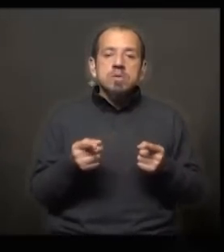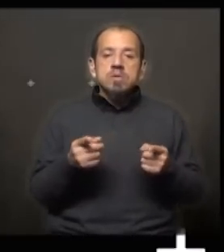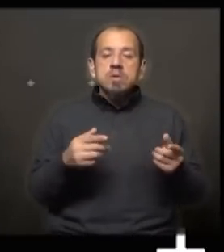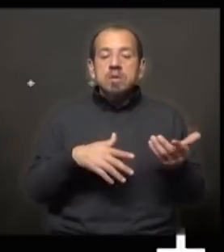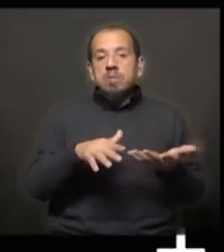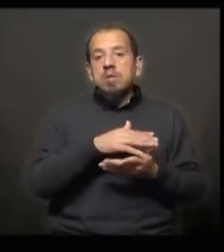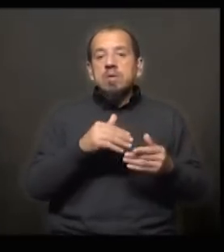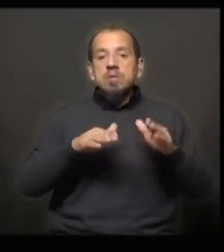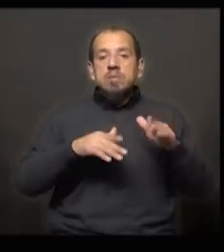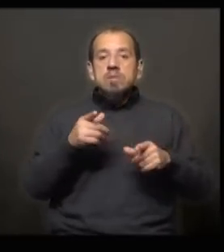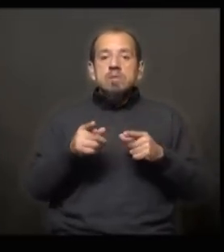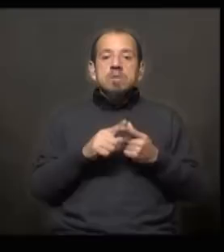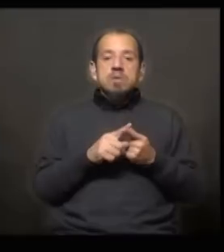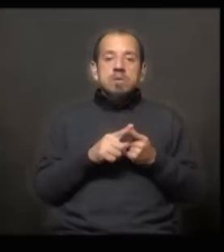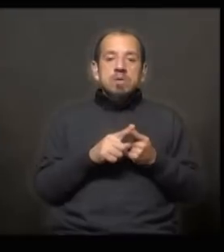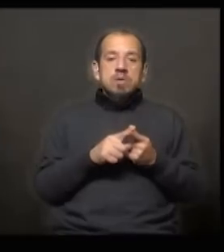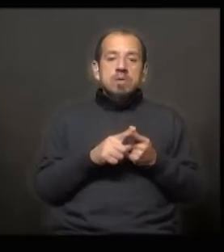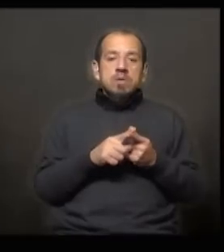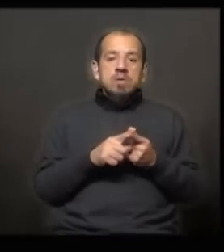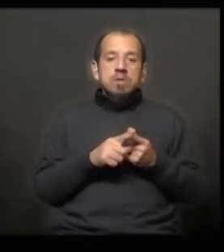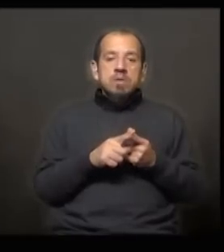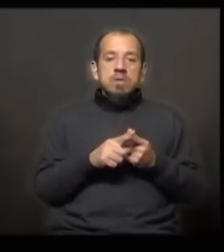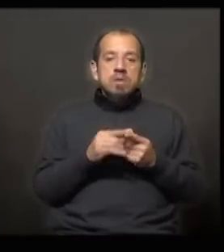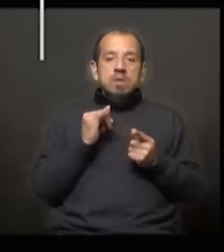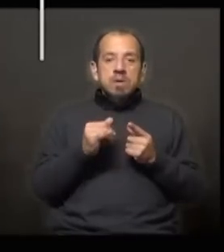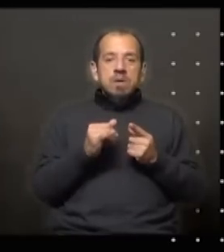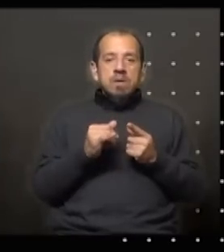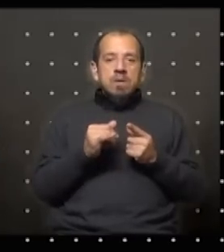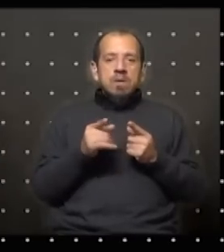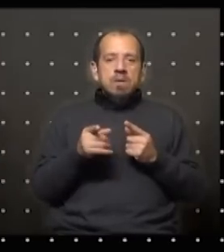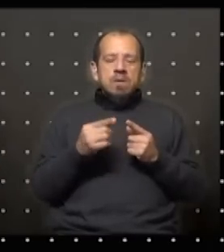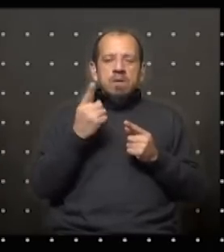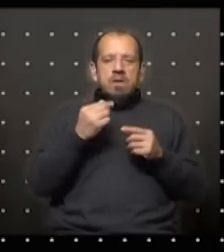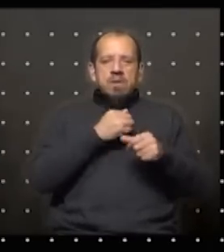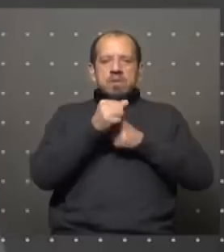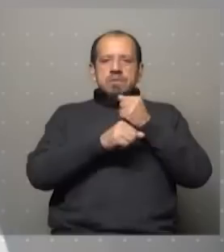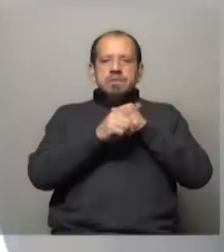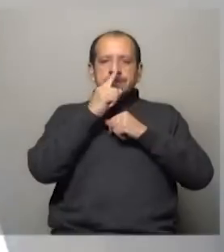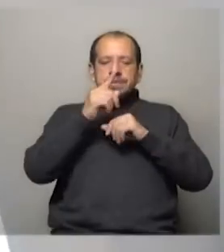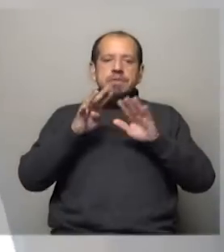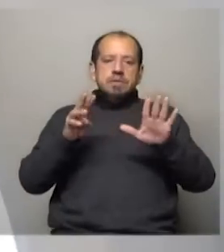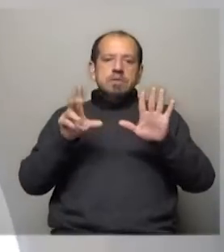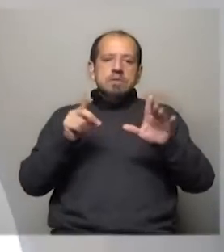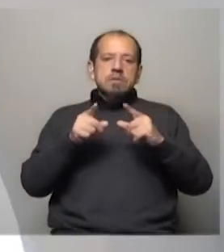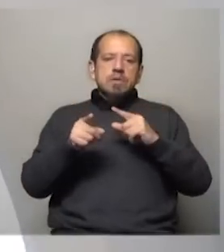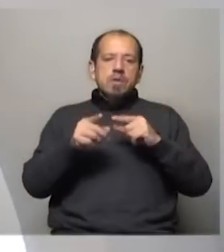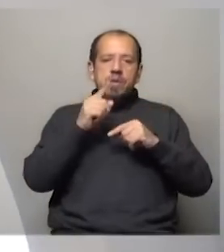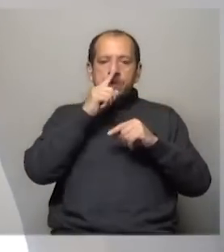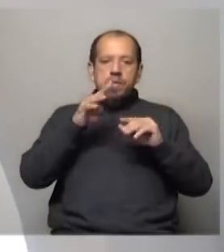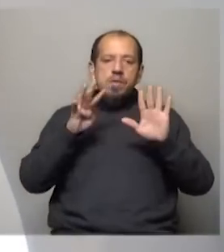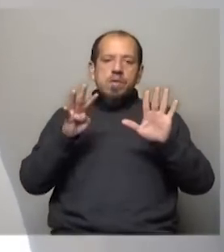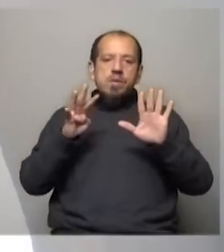barrios y lo que se puso de relieve en aquel principio de los años 80 o fines de los años 90